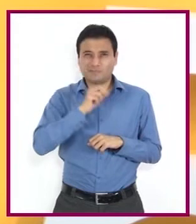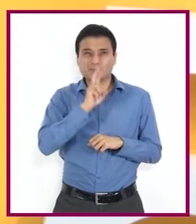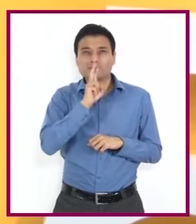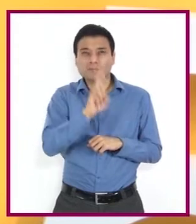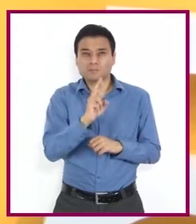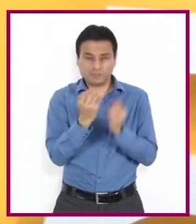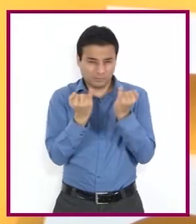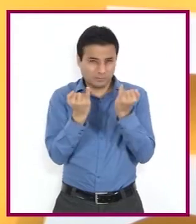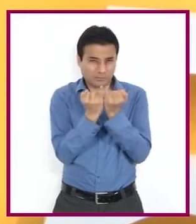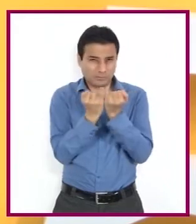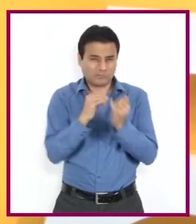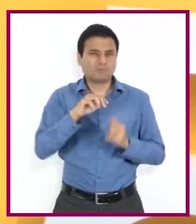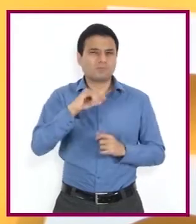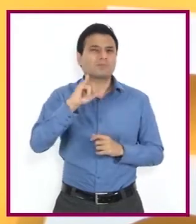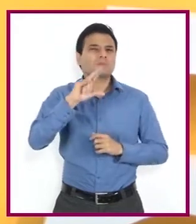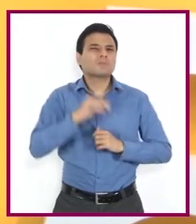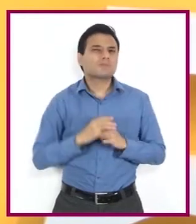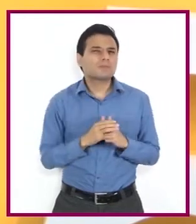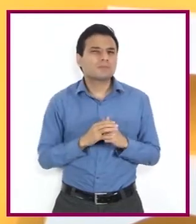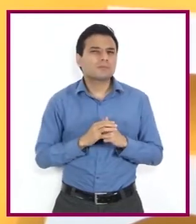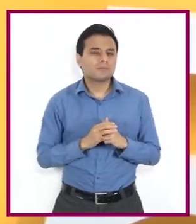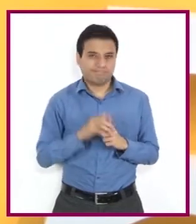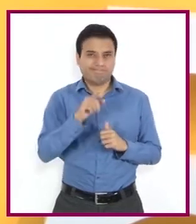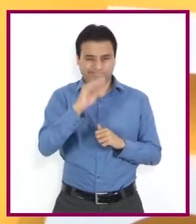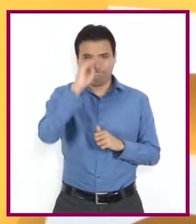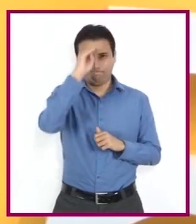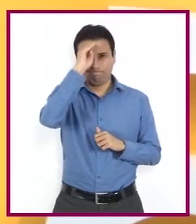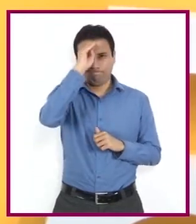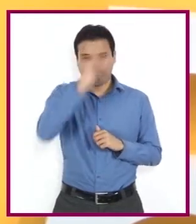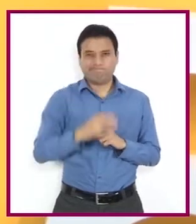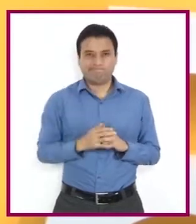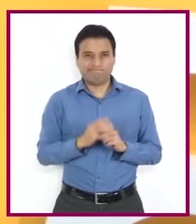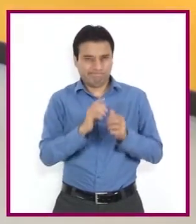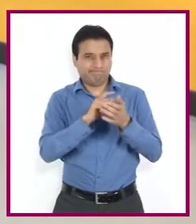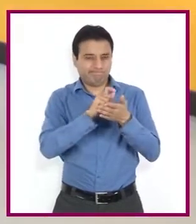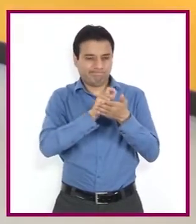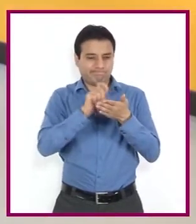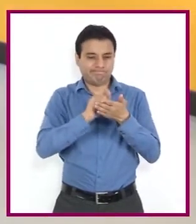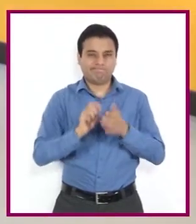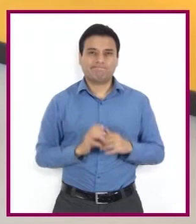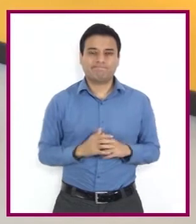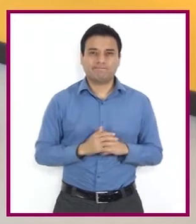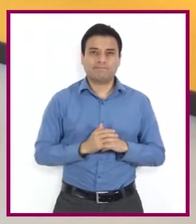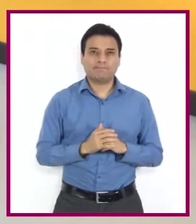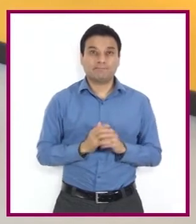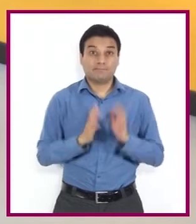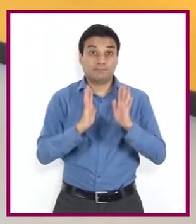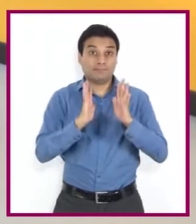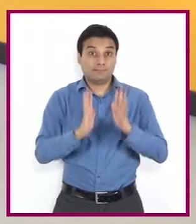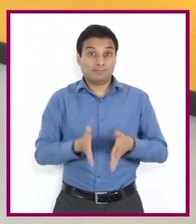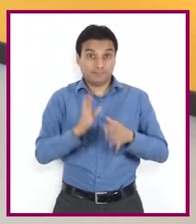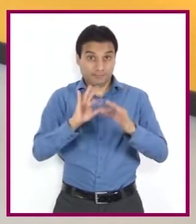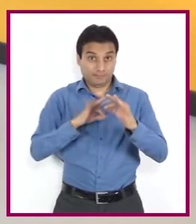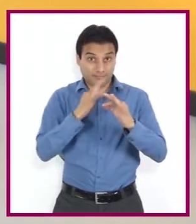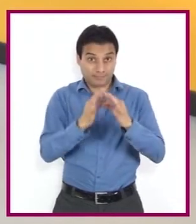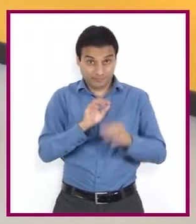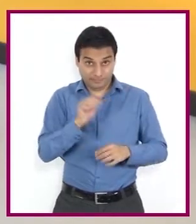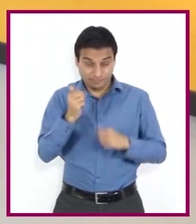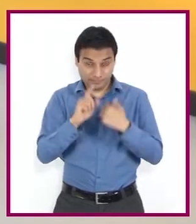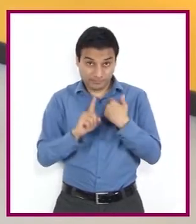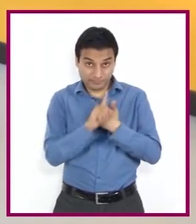mismo resultado? En casa, escriban una conclusión al respecto. ¿Listas y listos para resolver un problema